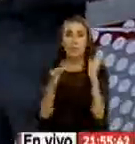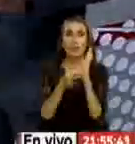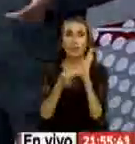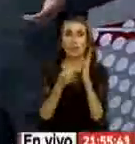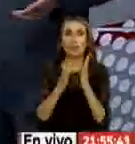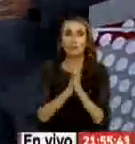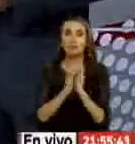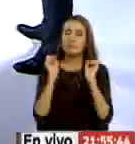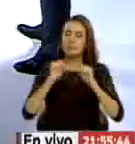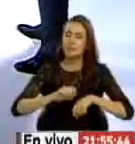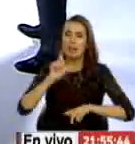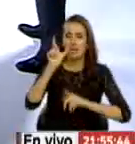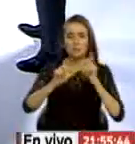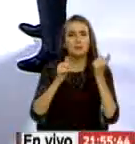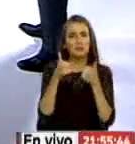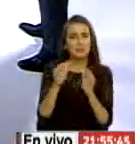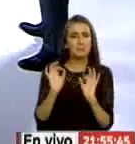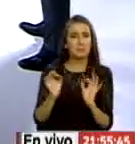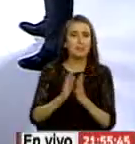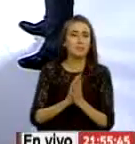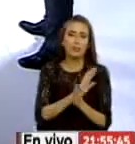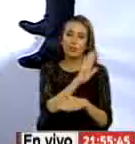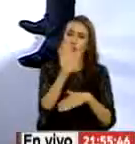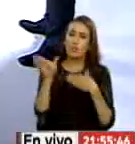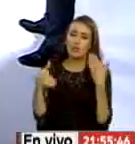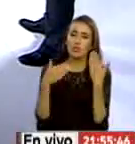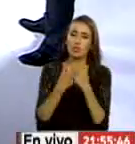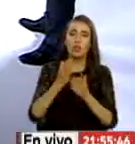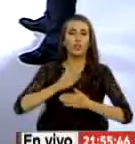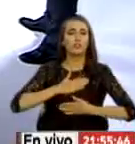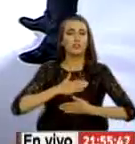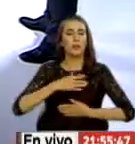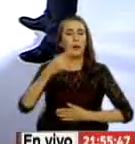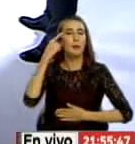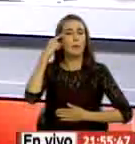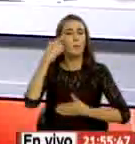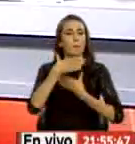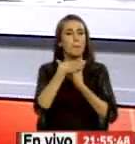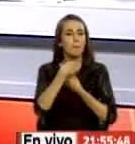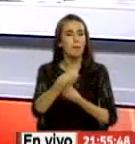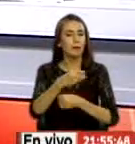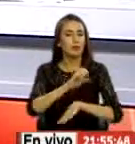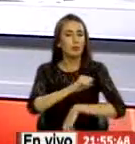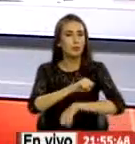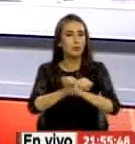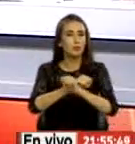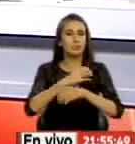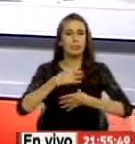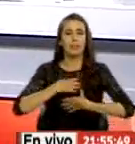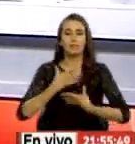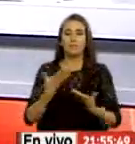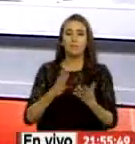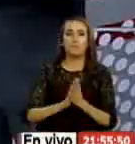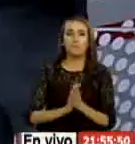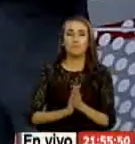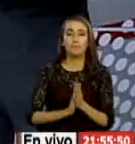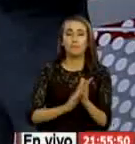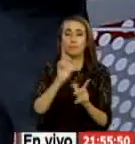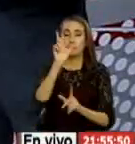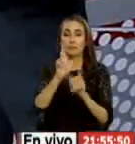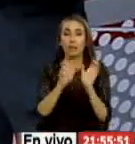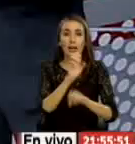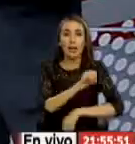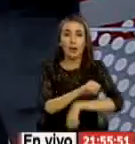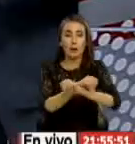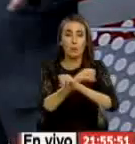la gente lo tomó bien. Esto es así, ¿no? Todos nacemos con una camiseta. Hay una pasión que es el fútbol realmente y no se puede negar. Al que le apasiona el fútbol nació con